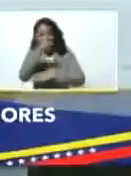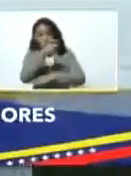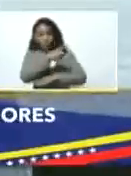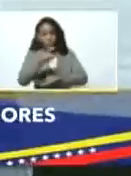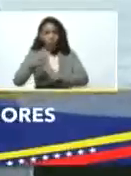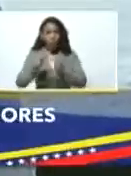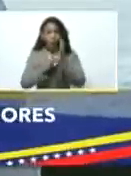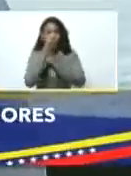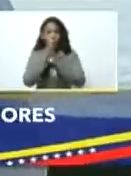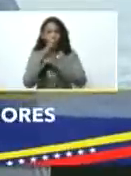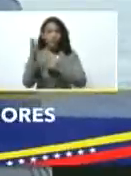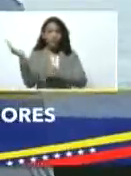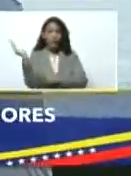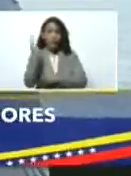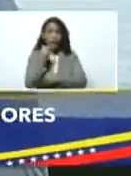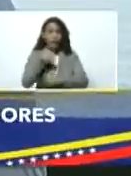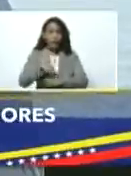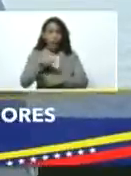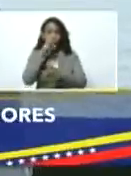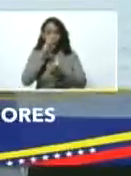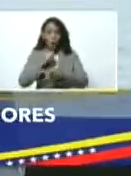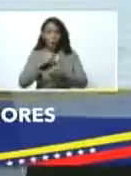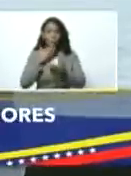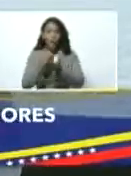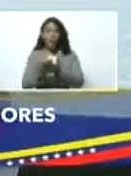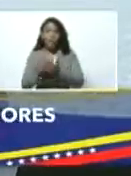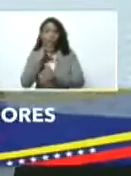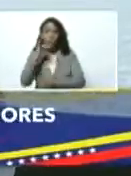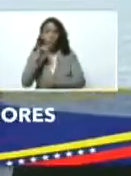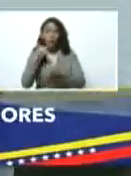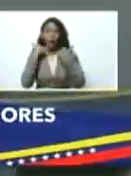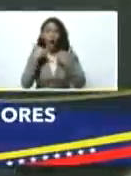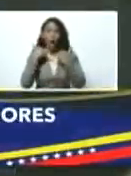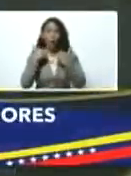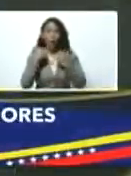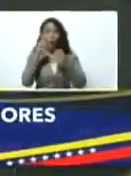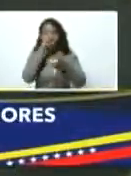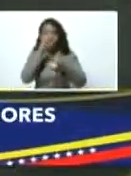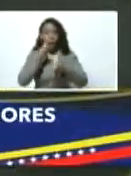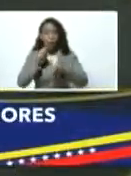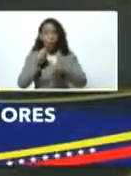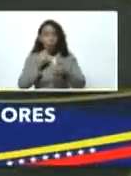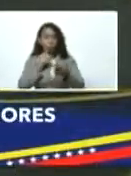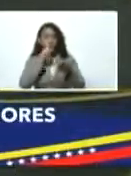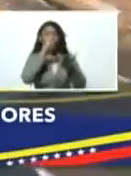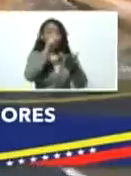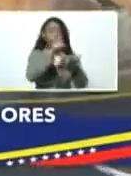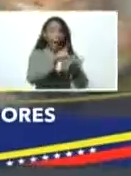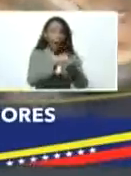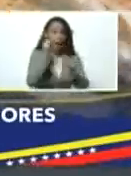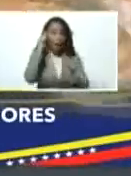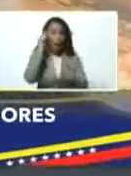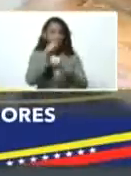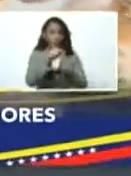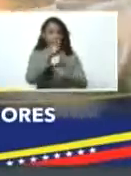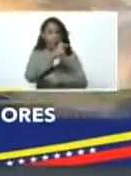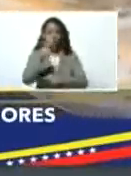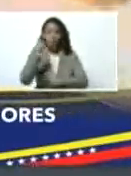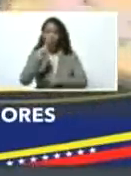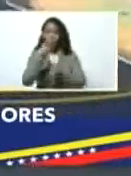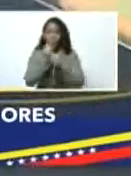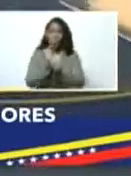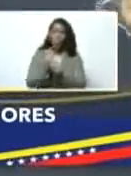los clientes venían al banco a solicitar información, presidente. Ahora la banca llega hacia la persona, no esperamos que